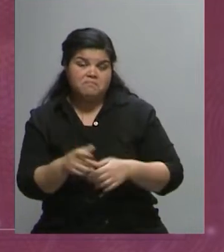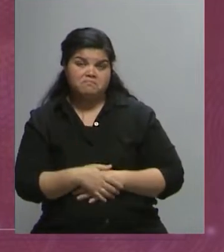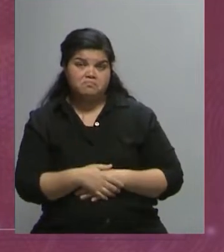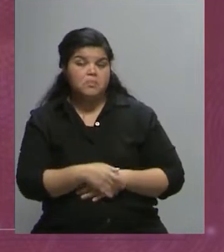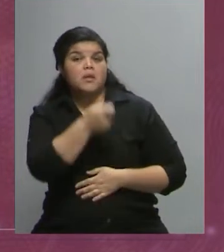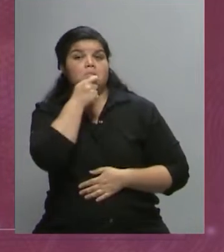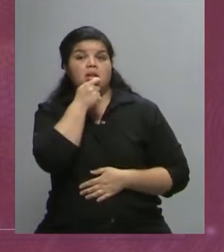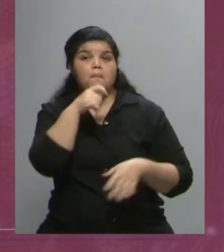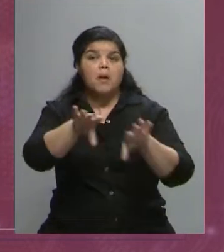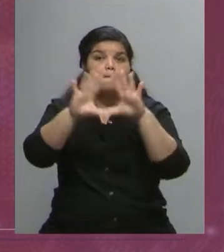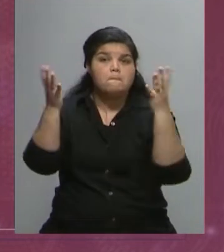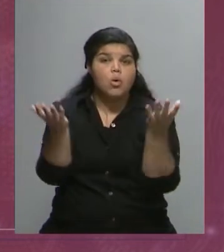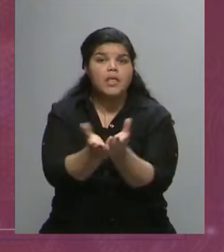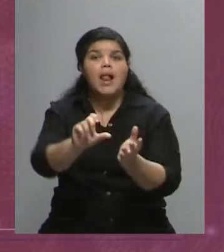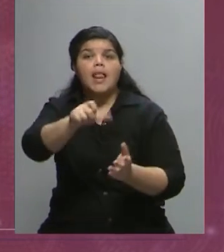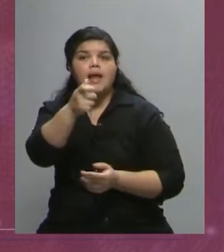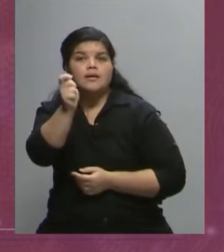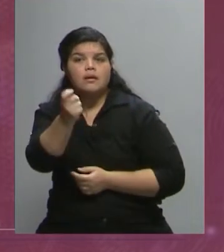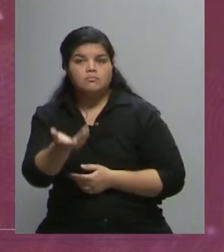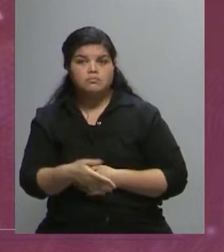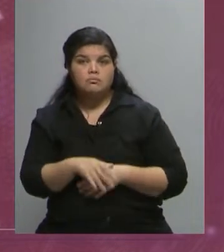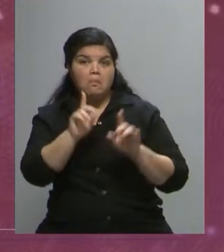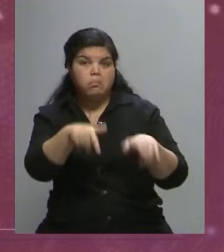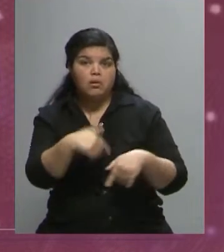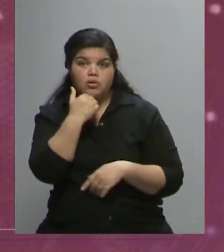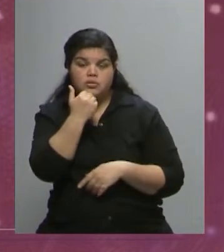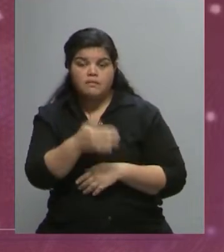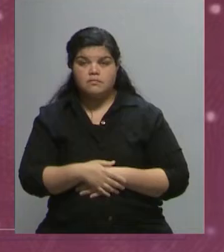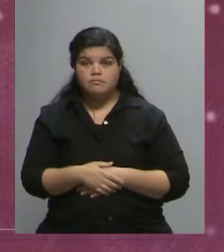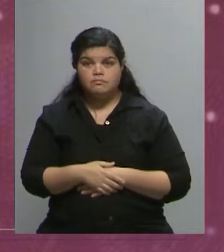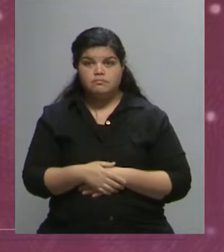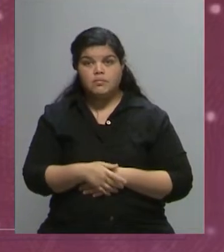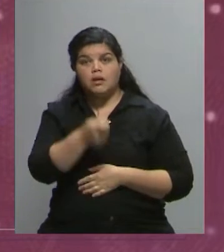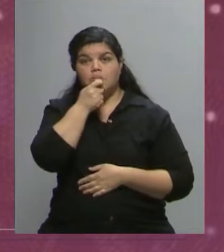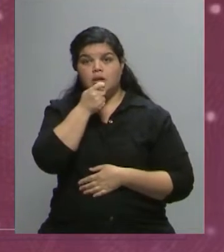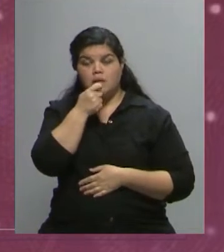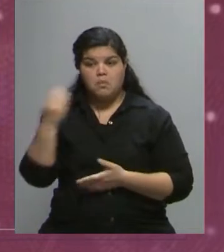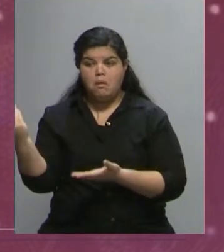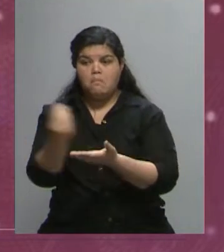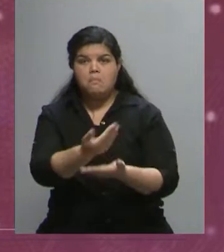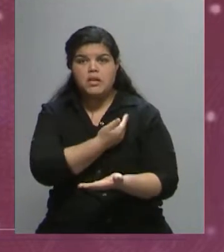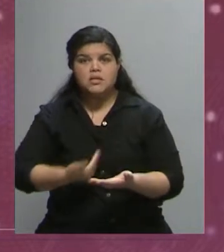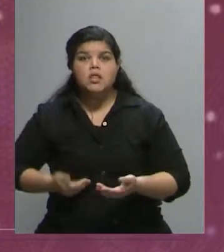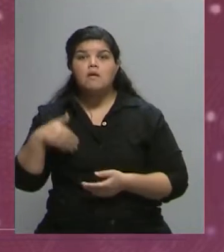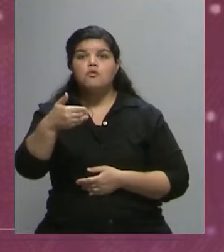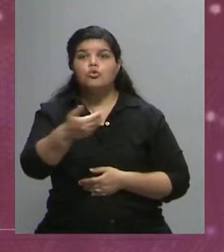mundial? Claro. ¿Está bien? Pregunta que le hago a tus oyentes. ¿Quién va a ser el próximo presidente o la próxima presidenta